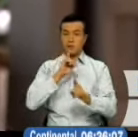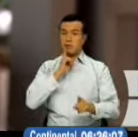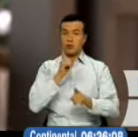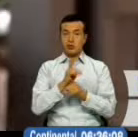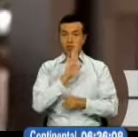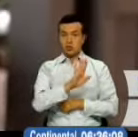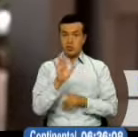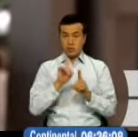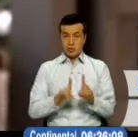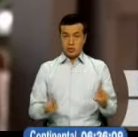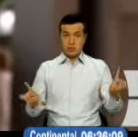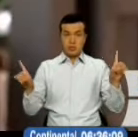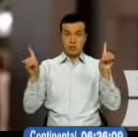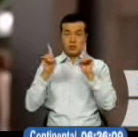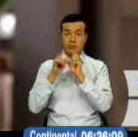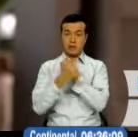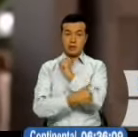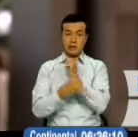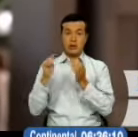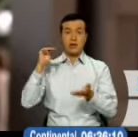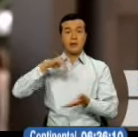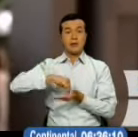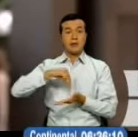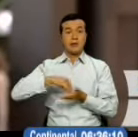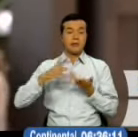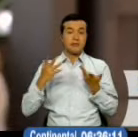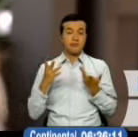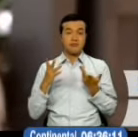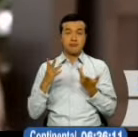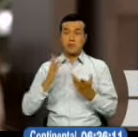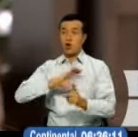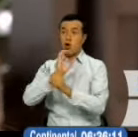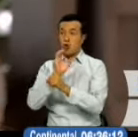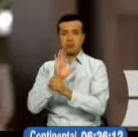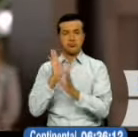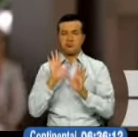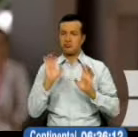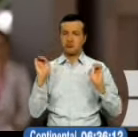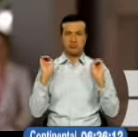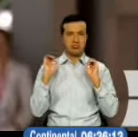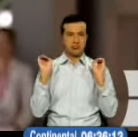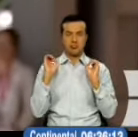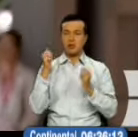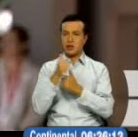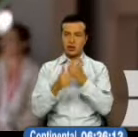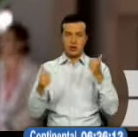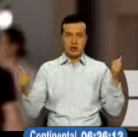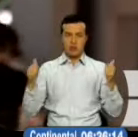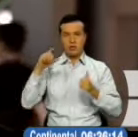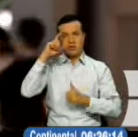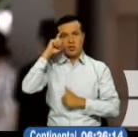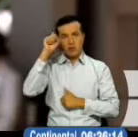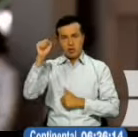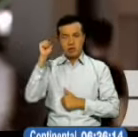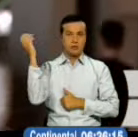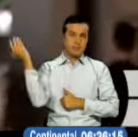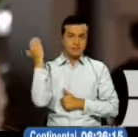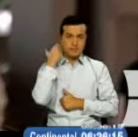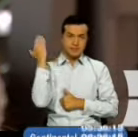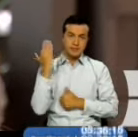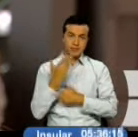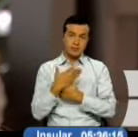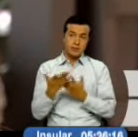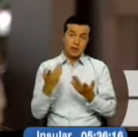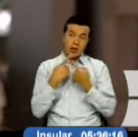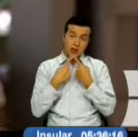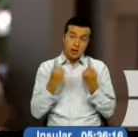sus resultados, los países miembros de la OEA no tenemos nada que cuestionar. Si bien el candidato Lasso, que es el que perdió,